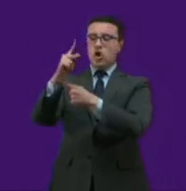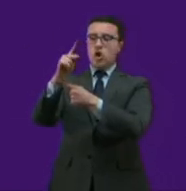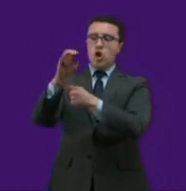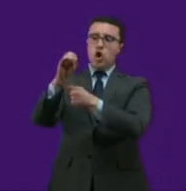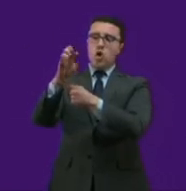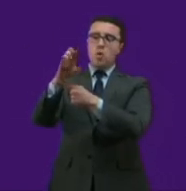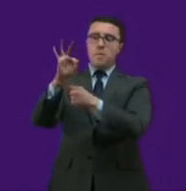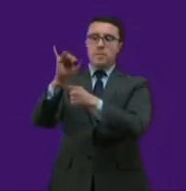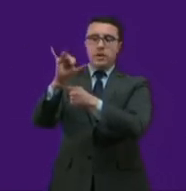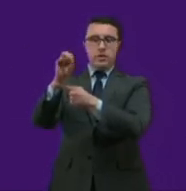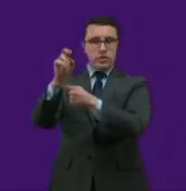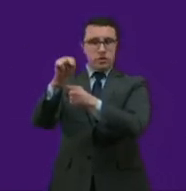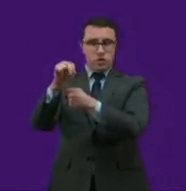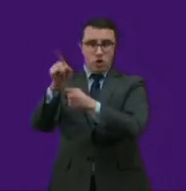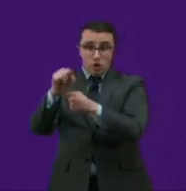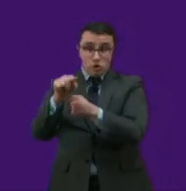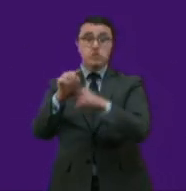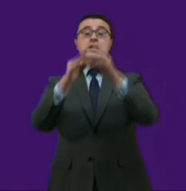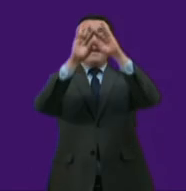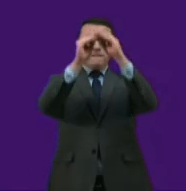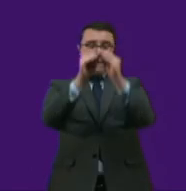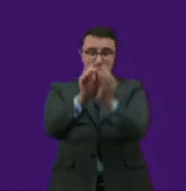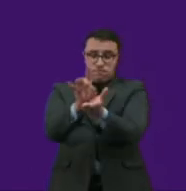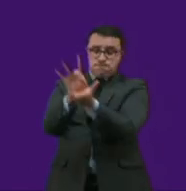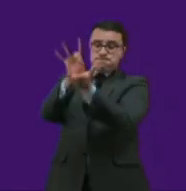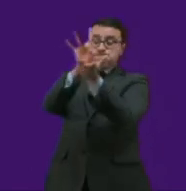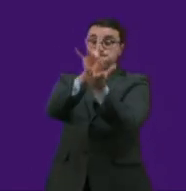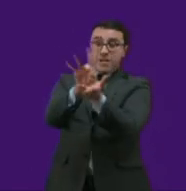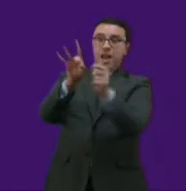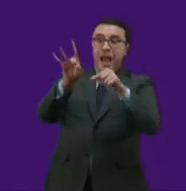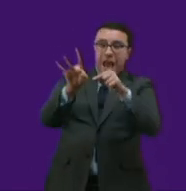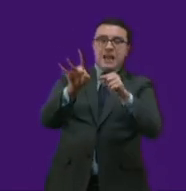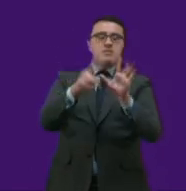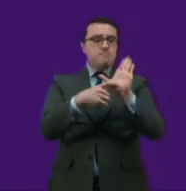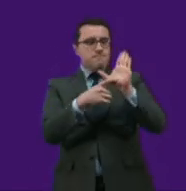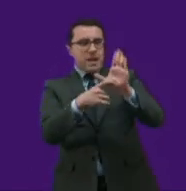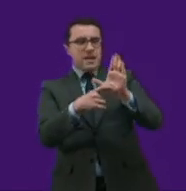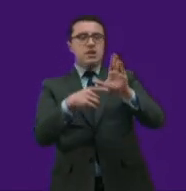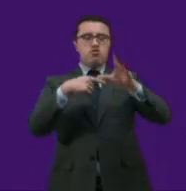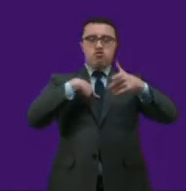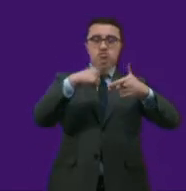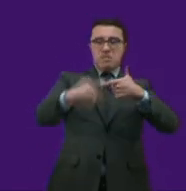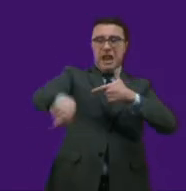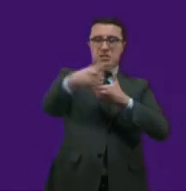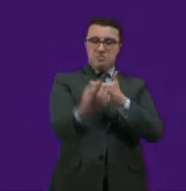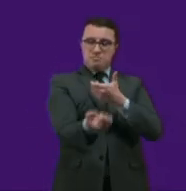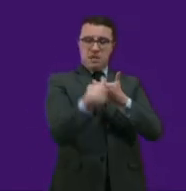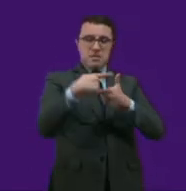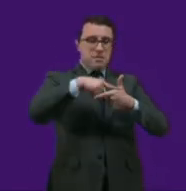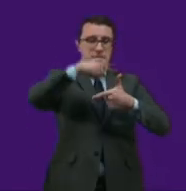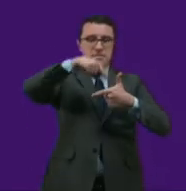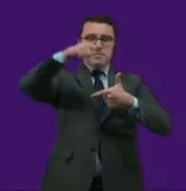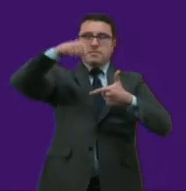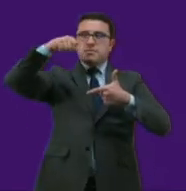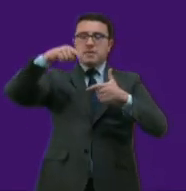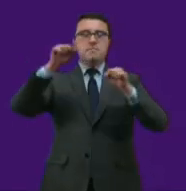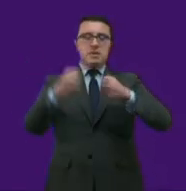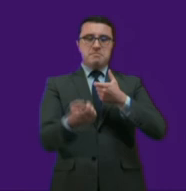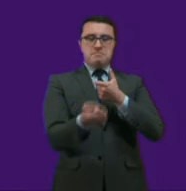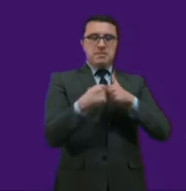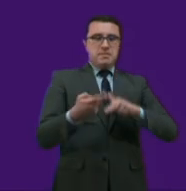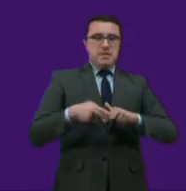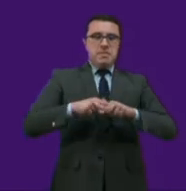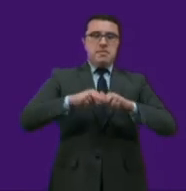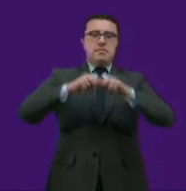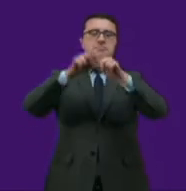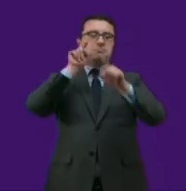un modelo en donde puedan irle aumentando estas acciones. Son acciones que se dan con tal